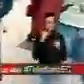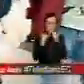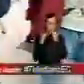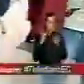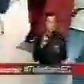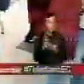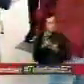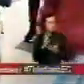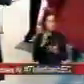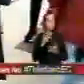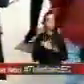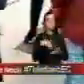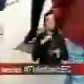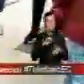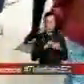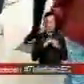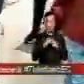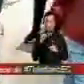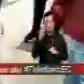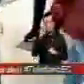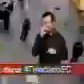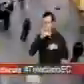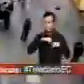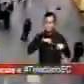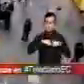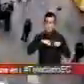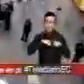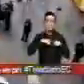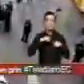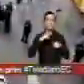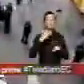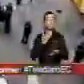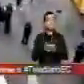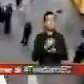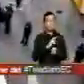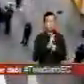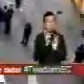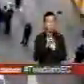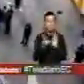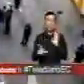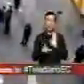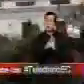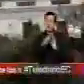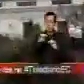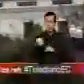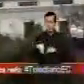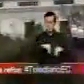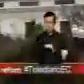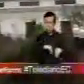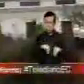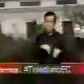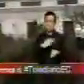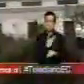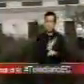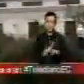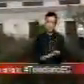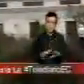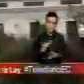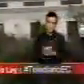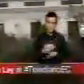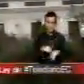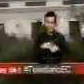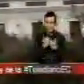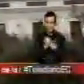delitos es una de las problemáticas que deben ser tratadas en las propuestas de reformas a la ley de movilidad que envió el Ejecutivo